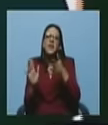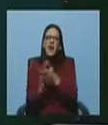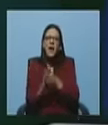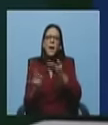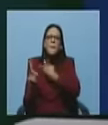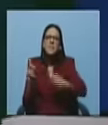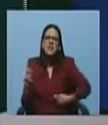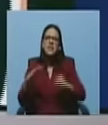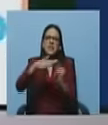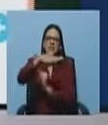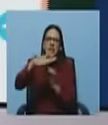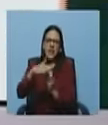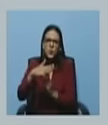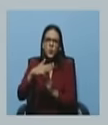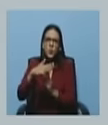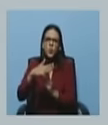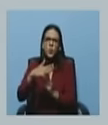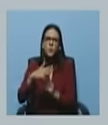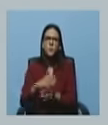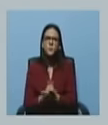presidente